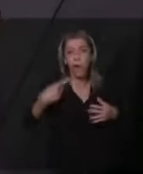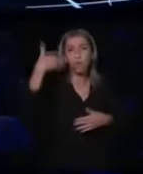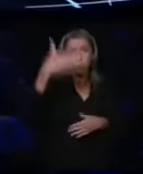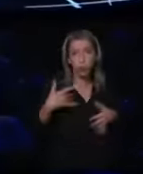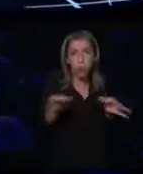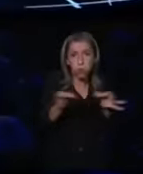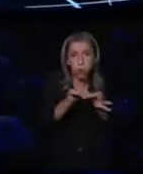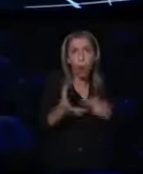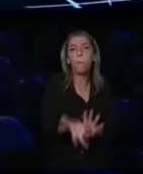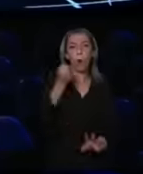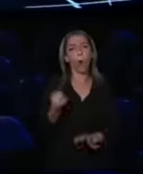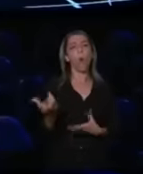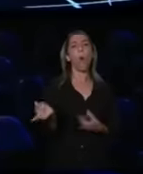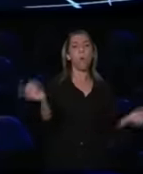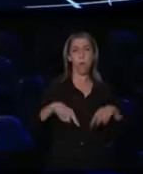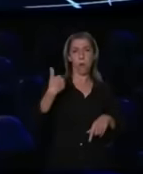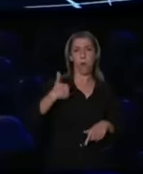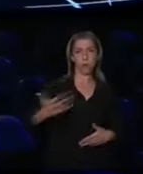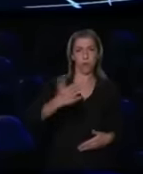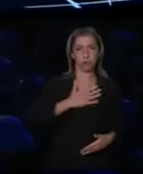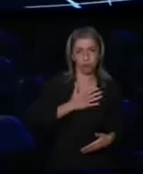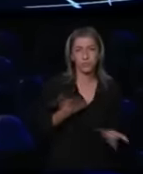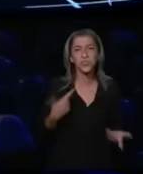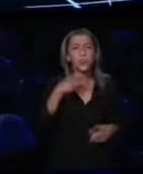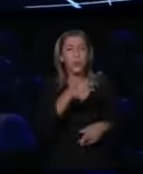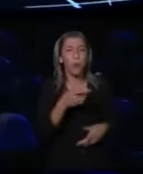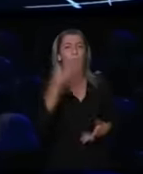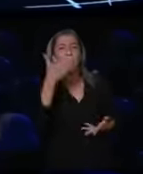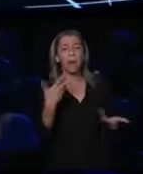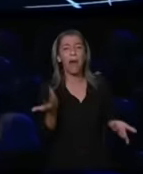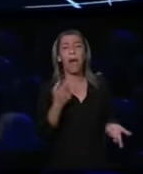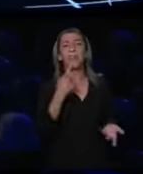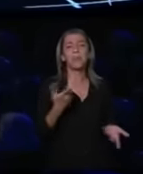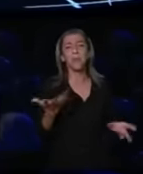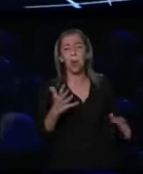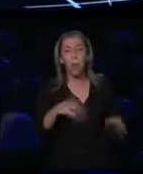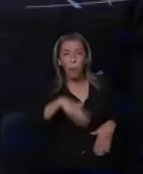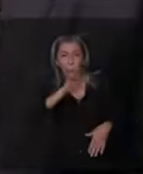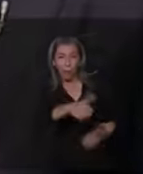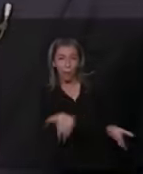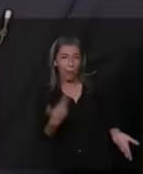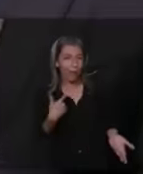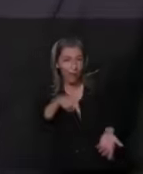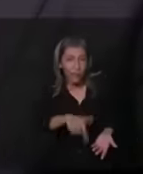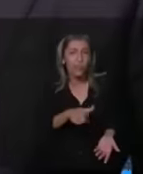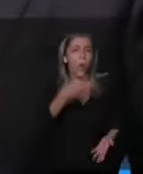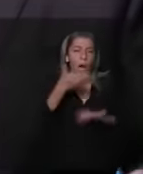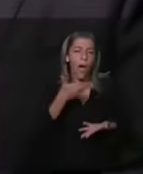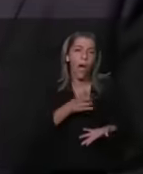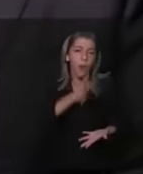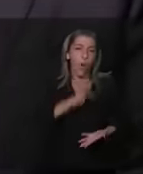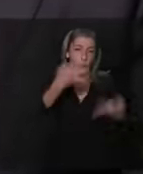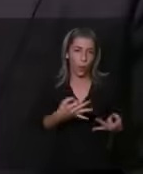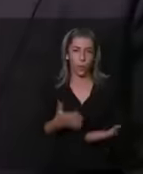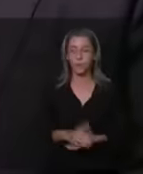es que termina de mentir, digamos, basta de ese nacionalismo barato, cuando en realidad, digamos, se hacen propuestas serias. Dijiste